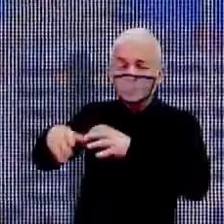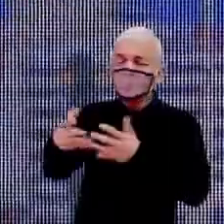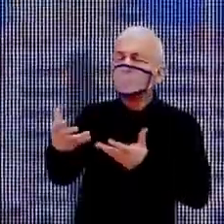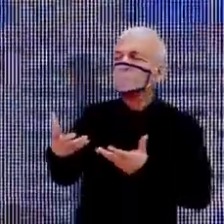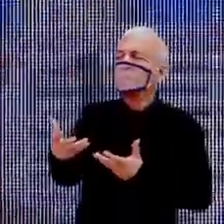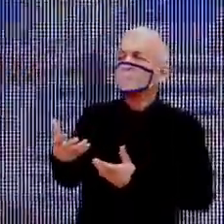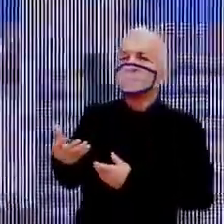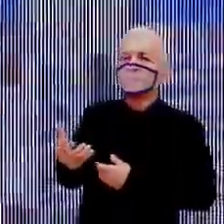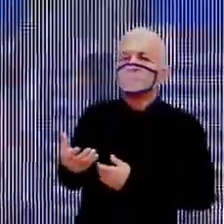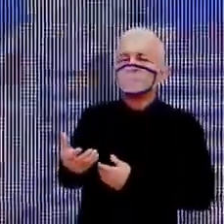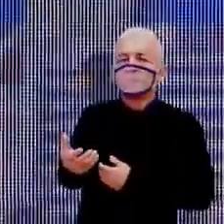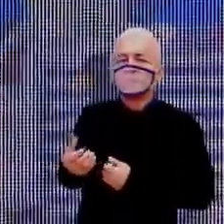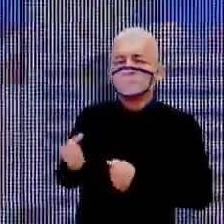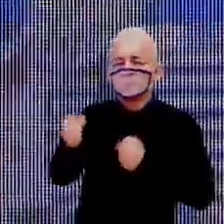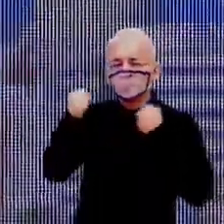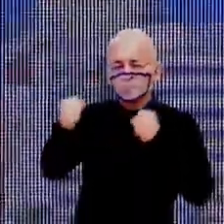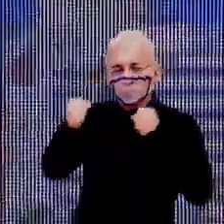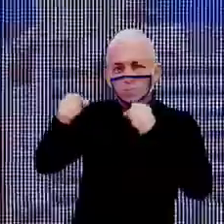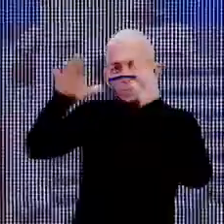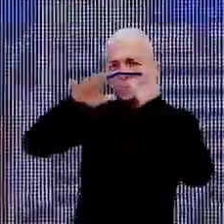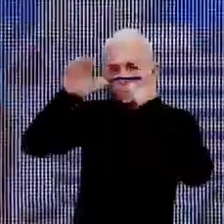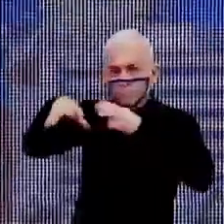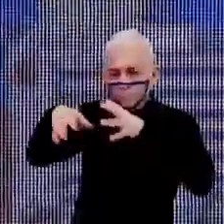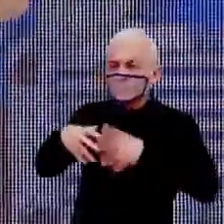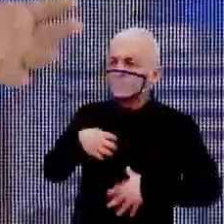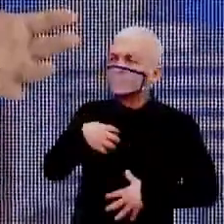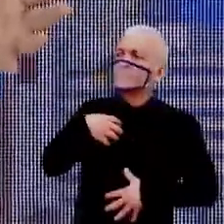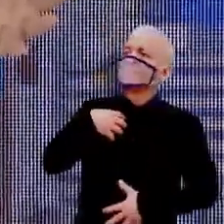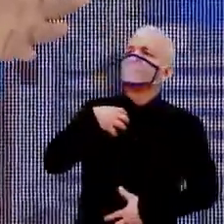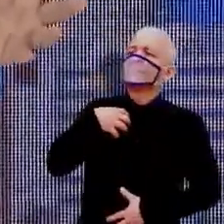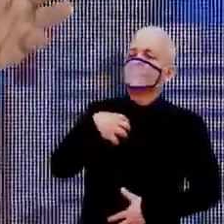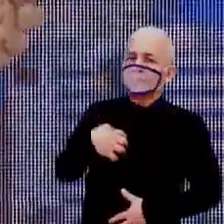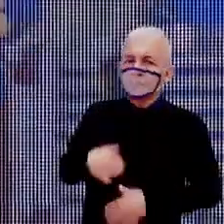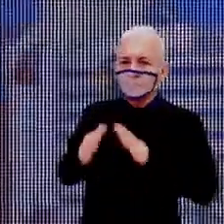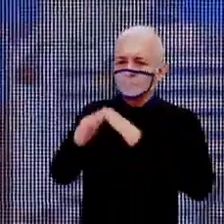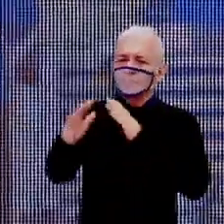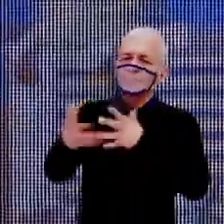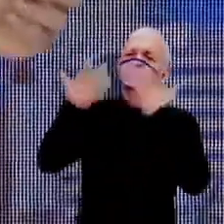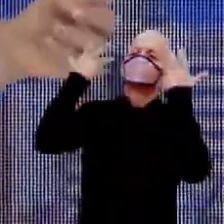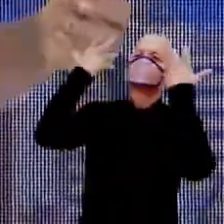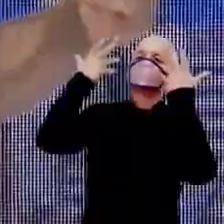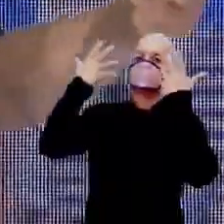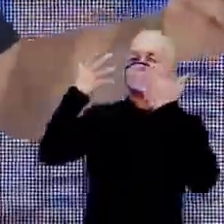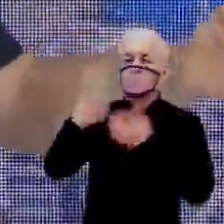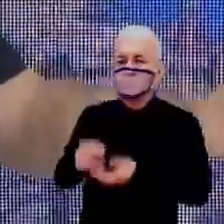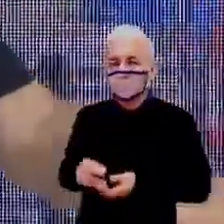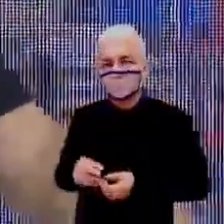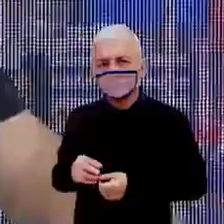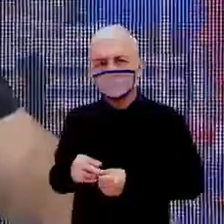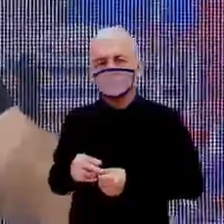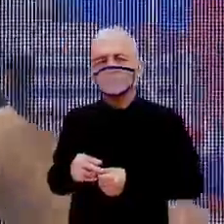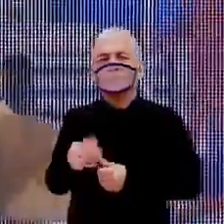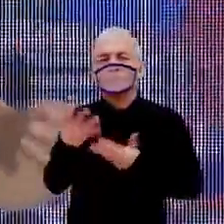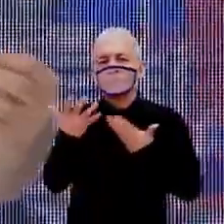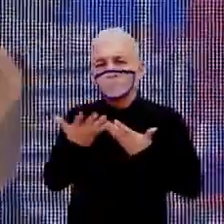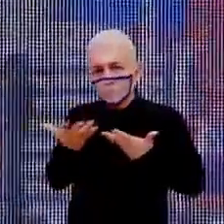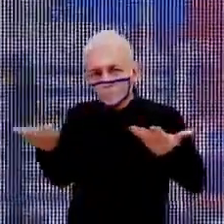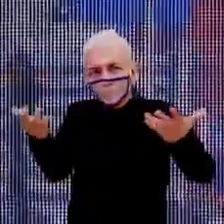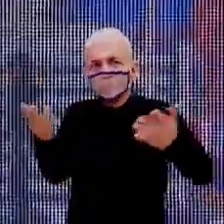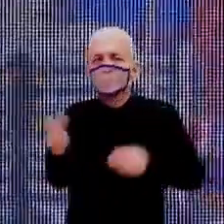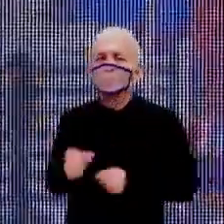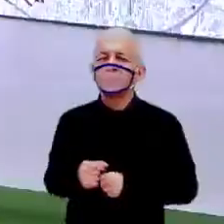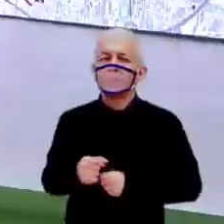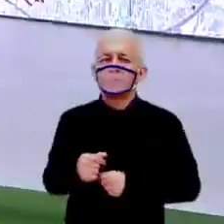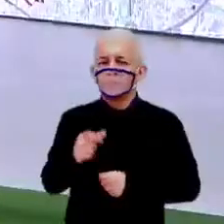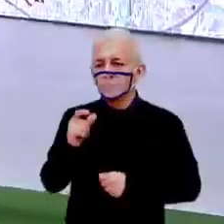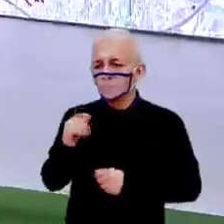cada vez que llega a suceder una lluvia torrencial, tienen afectaciones en sus viviendas. Son esos secundarios, son esos